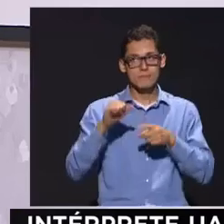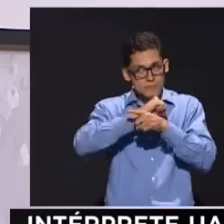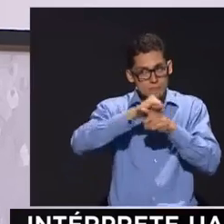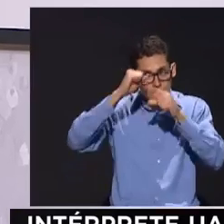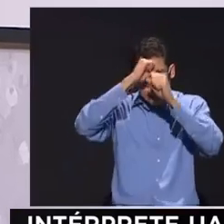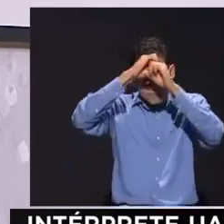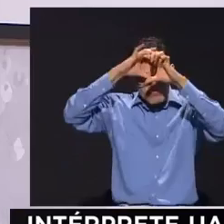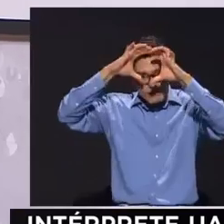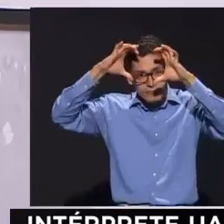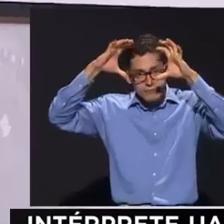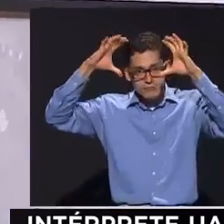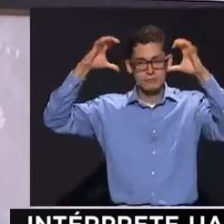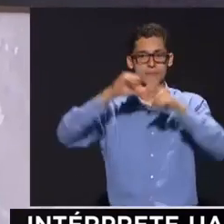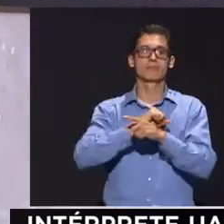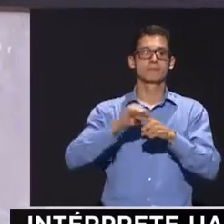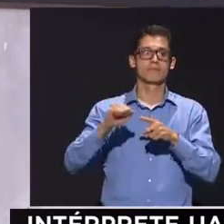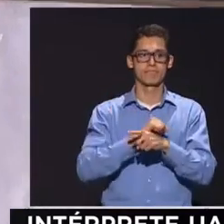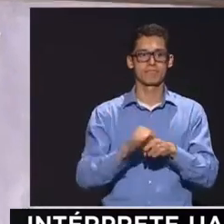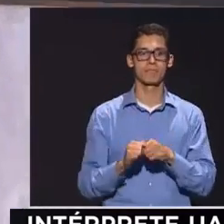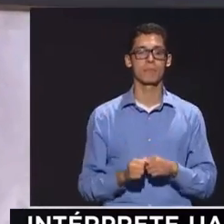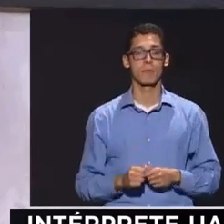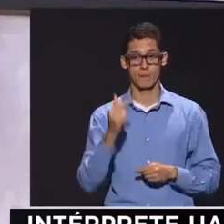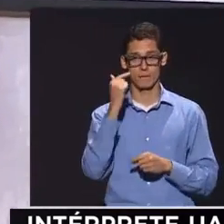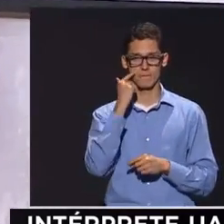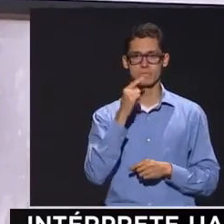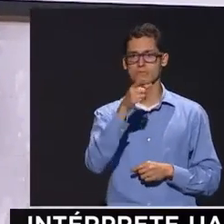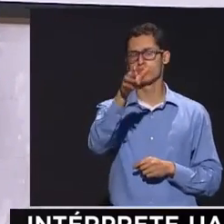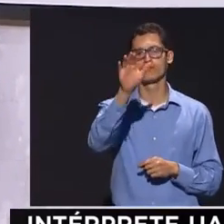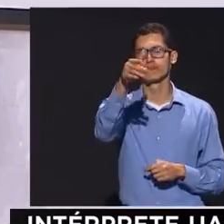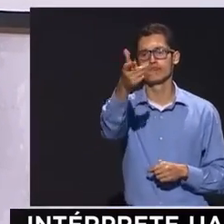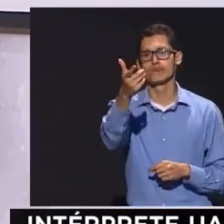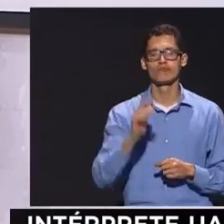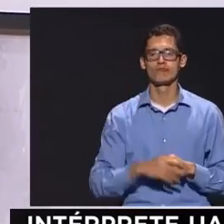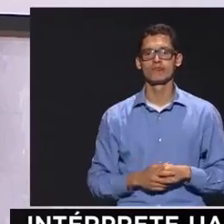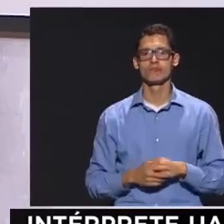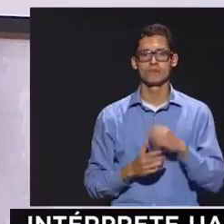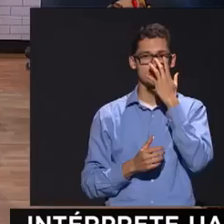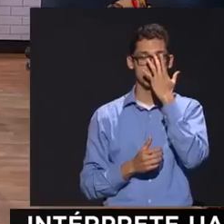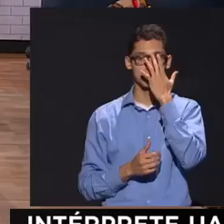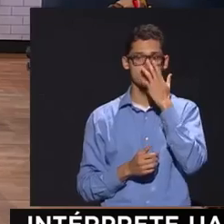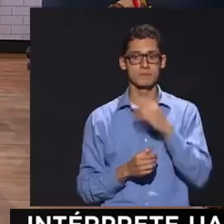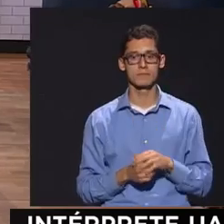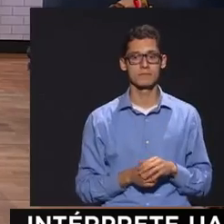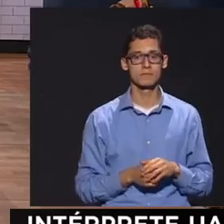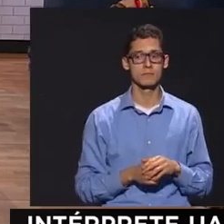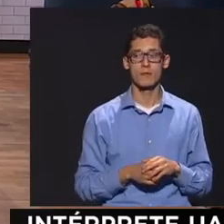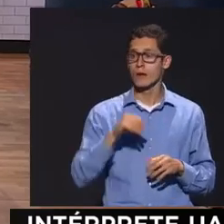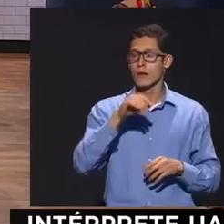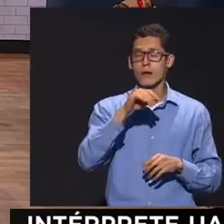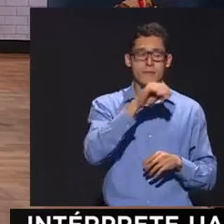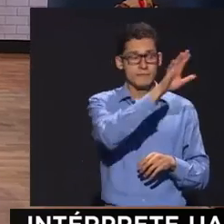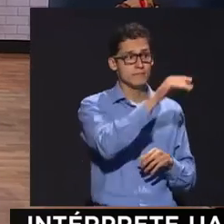vamos a entrar a esta parte cita cuando uno le pide a alguien ponemos música